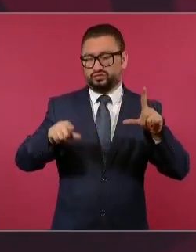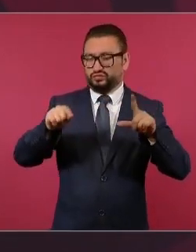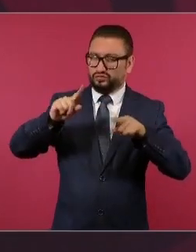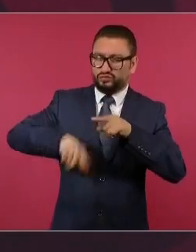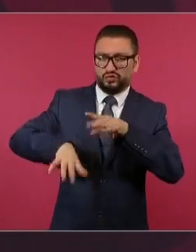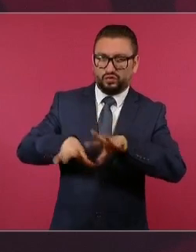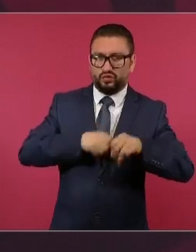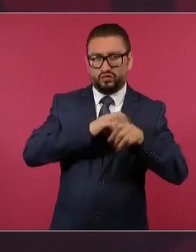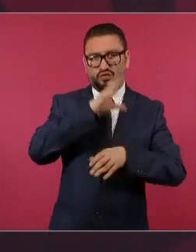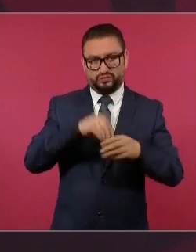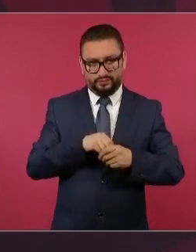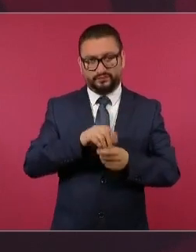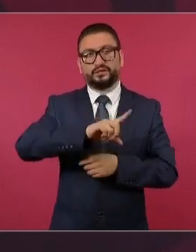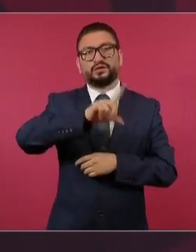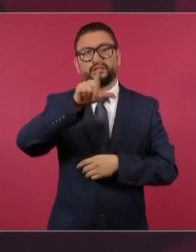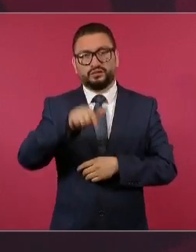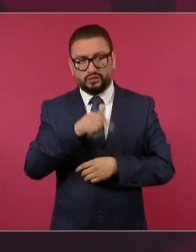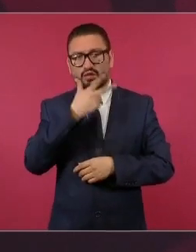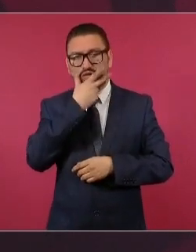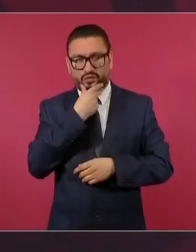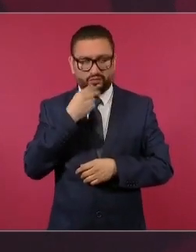Luego, con Porfirio Díaz, pues